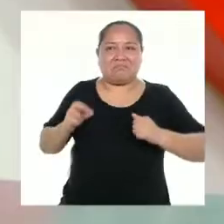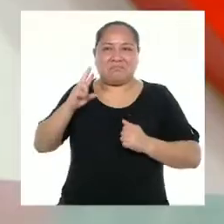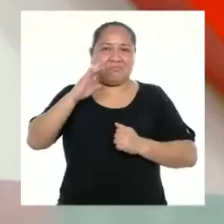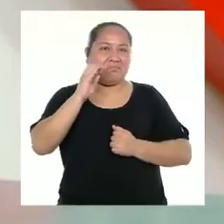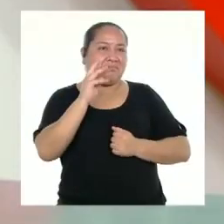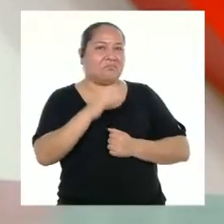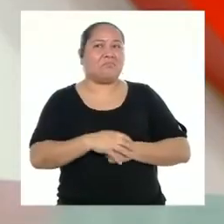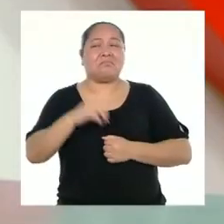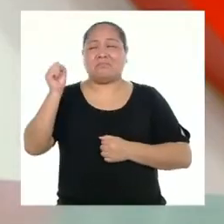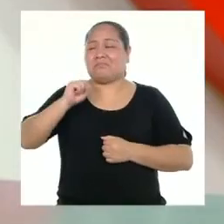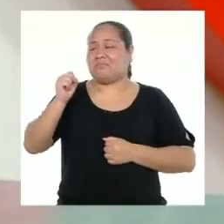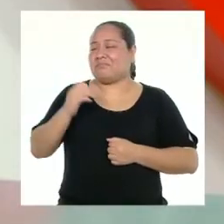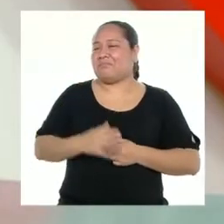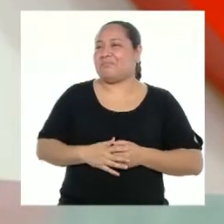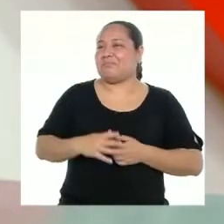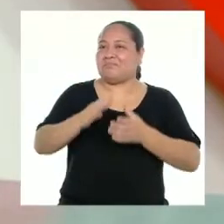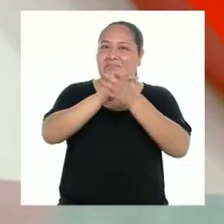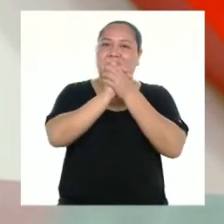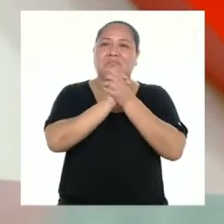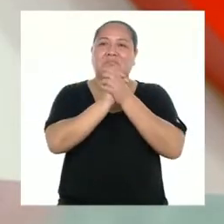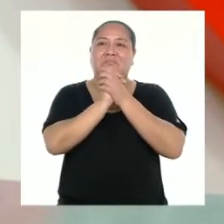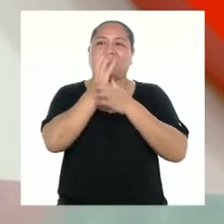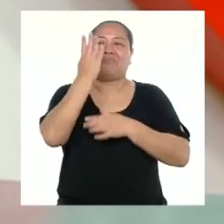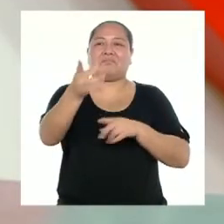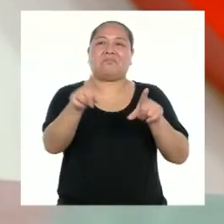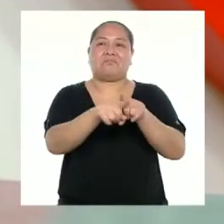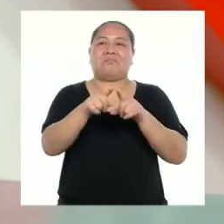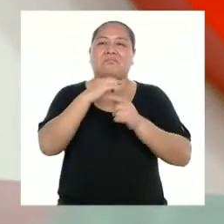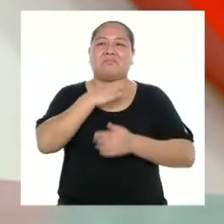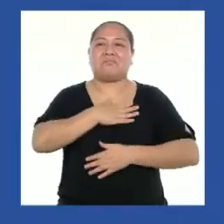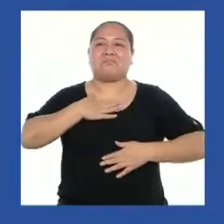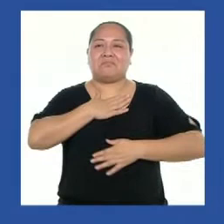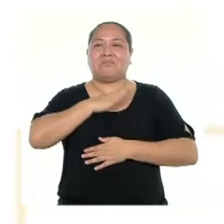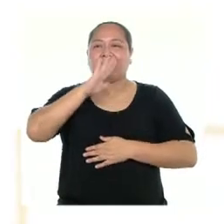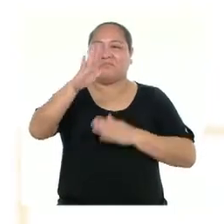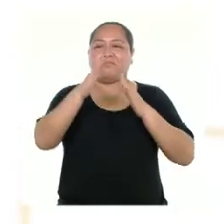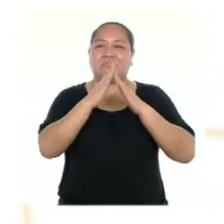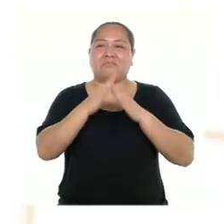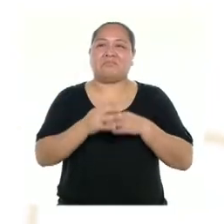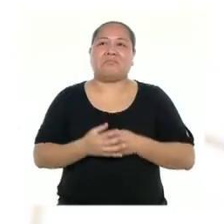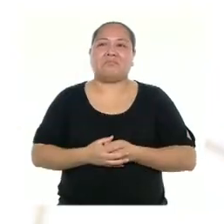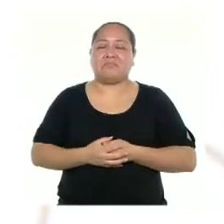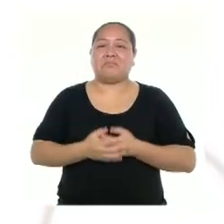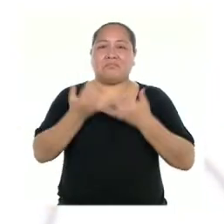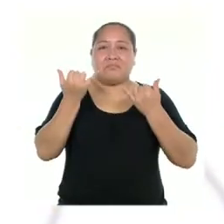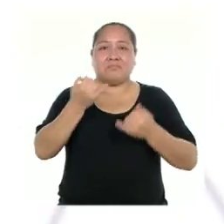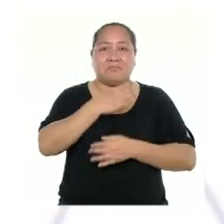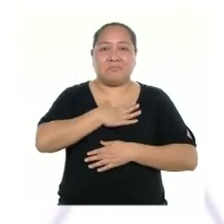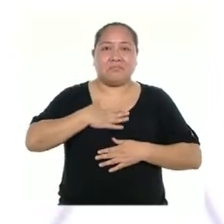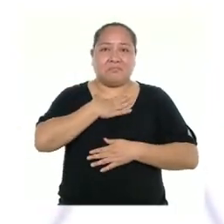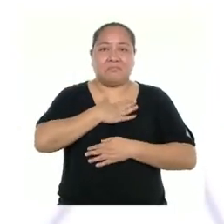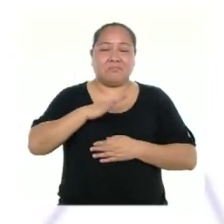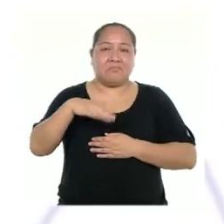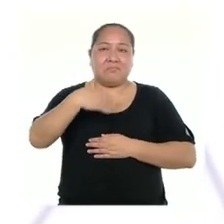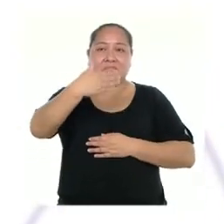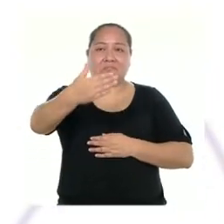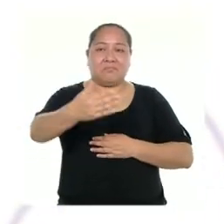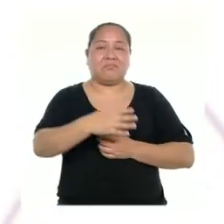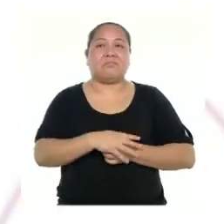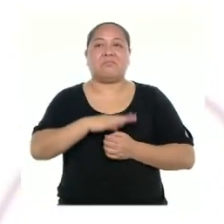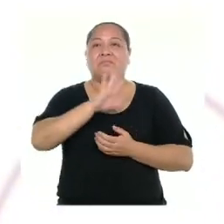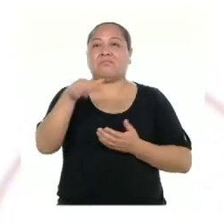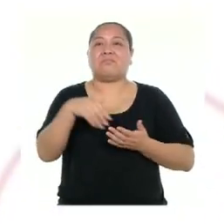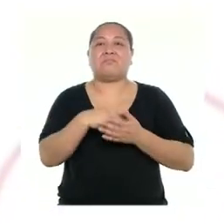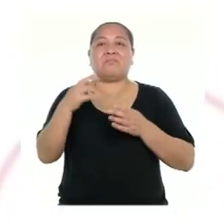Rebot. Seguro que nuestras amigas y amigos también lo disfrutaron en casa. Hoy disfrutarán el resto del programa